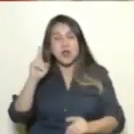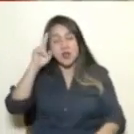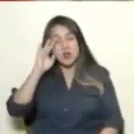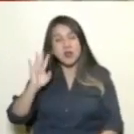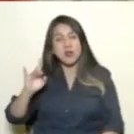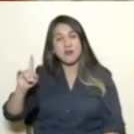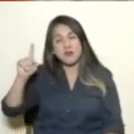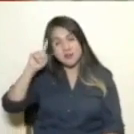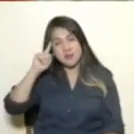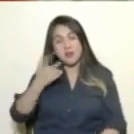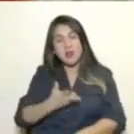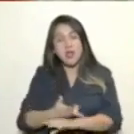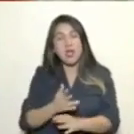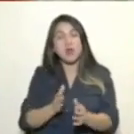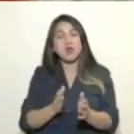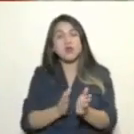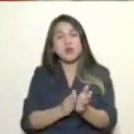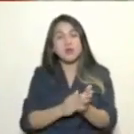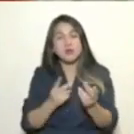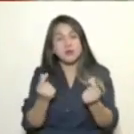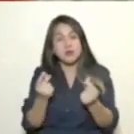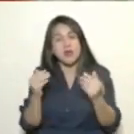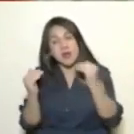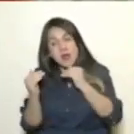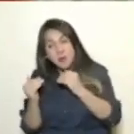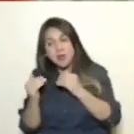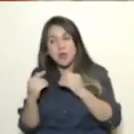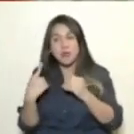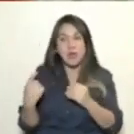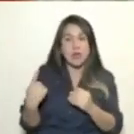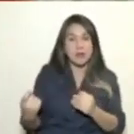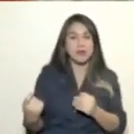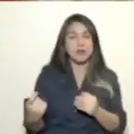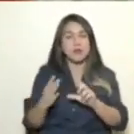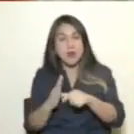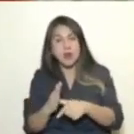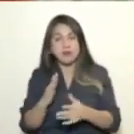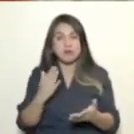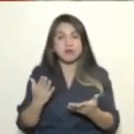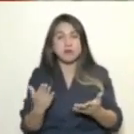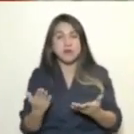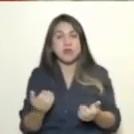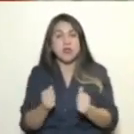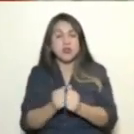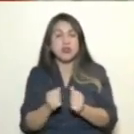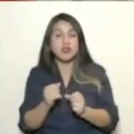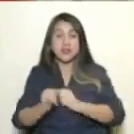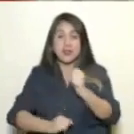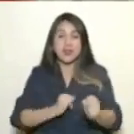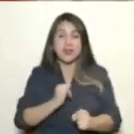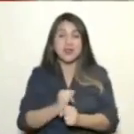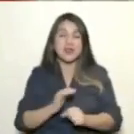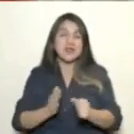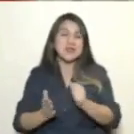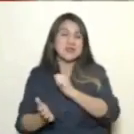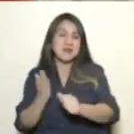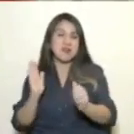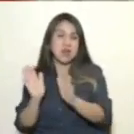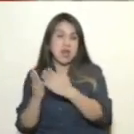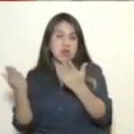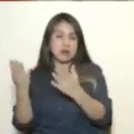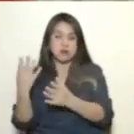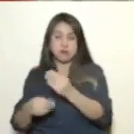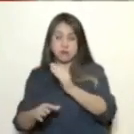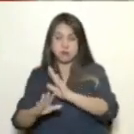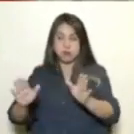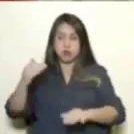reflexivo, hay un ritmo que es distinto. Me temo que con internet, digamos, se borra el tema del libro y no